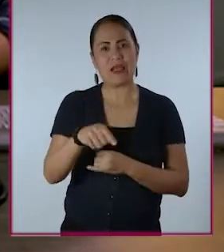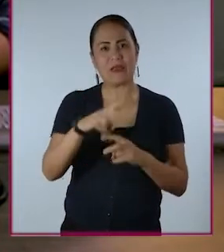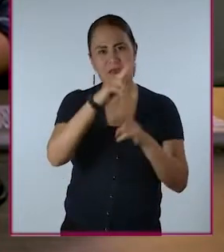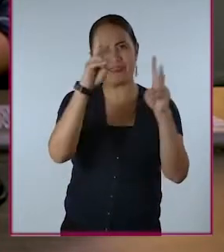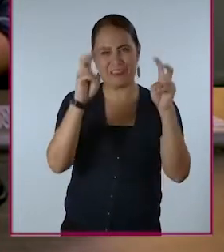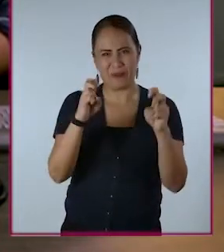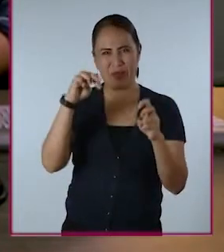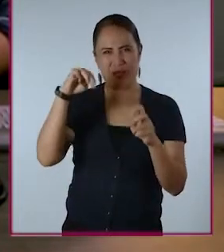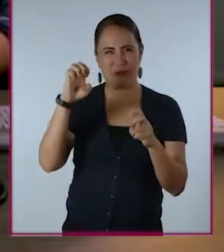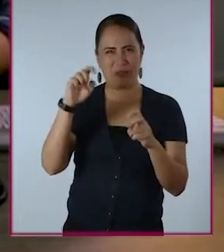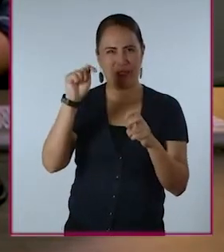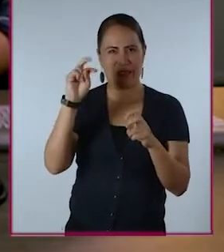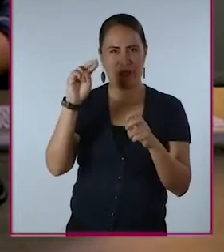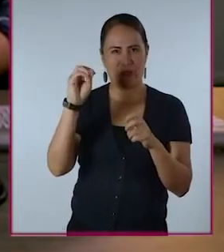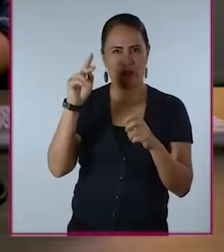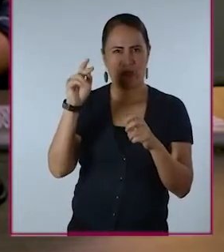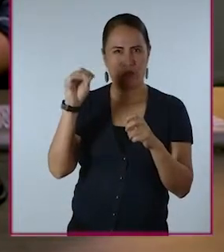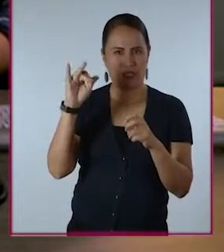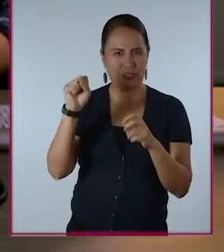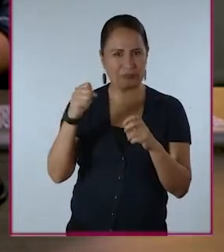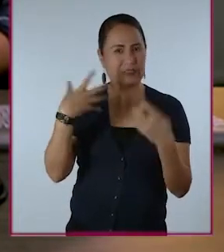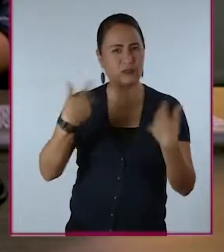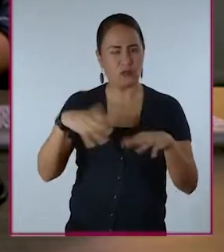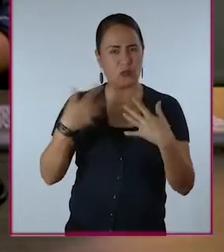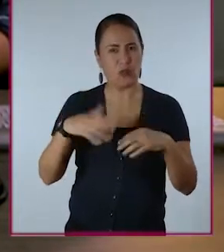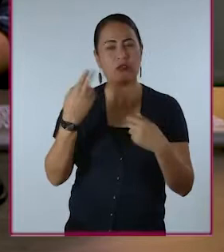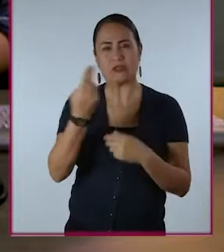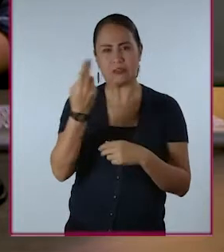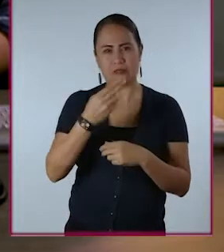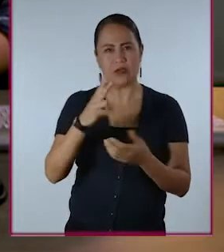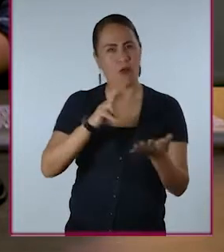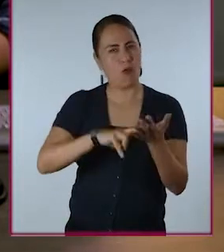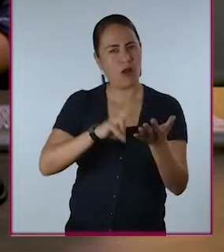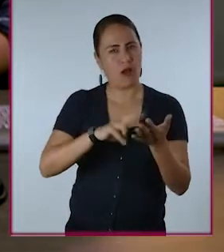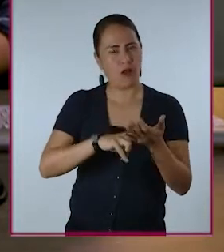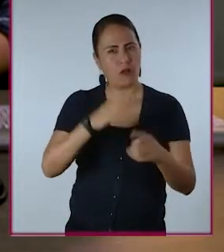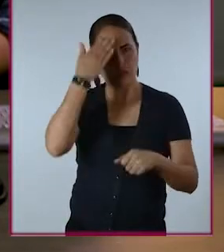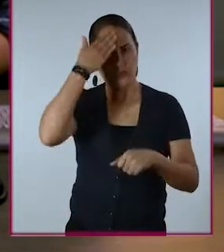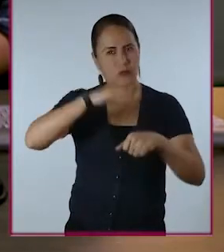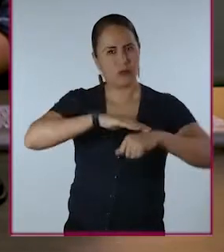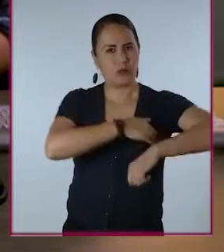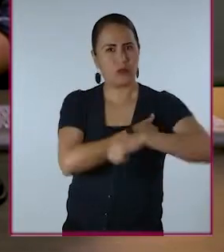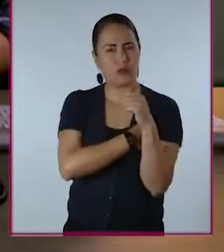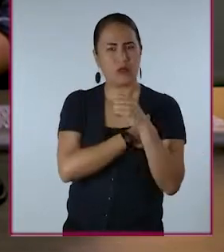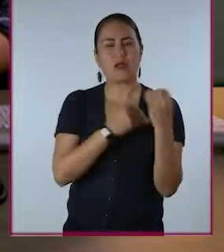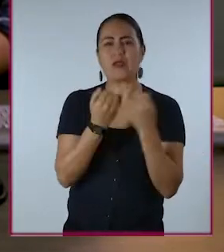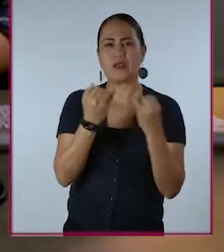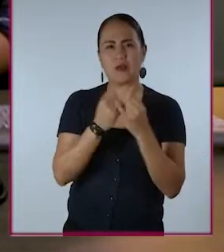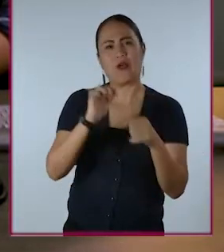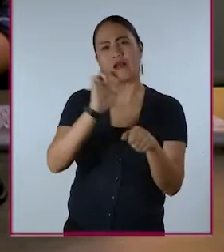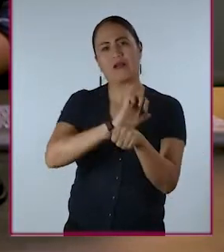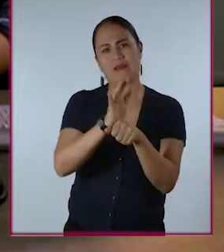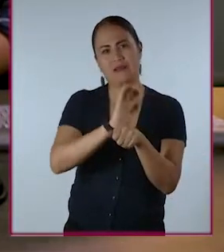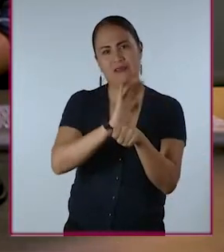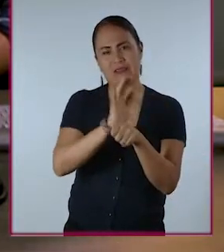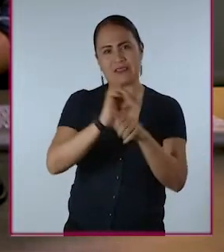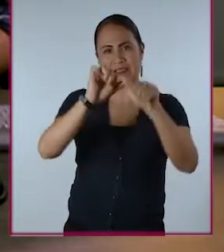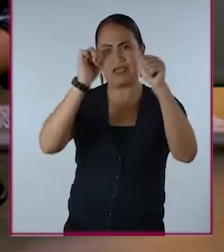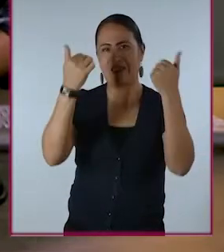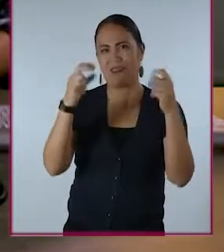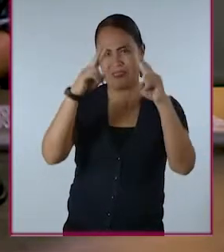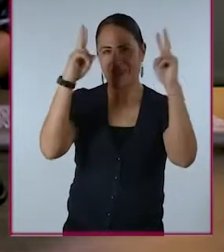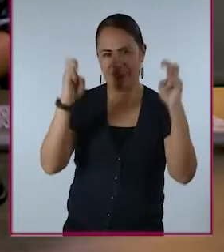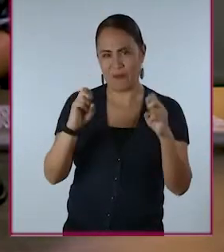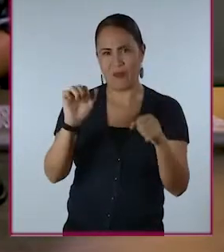favoritas y la primera en ser considerada Patrimonio Cultural de la Humanidad. También me gusta la mexicana El Automóvil Gris, qué bueno que la restauraron.